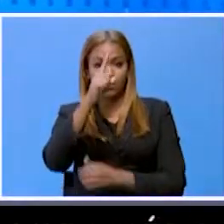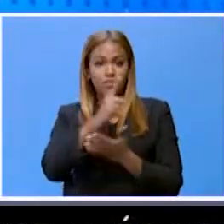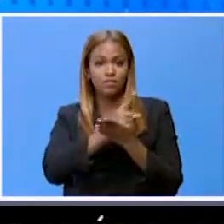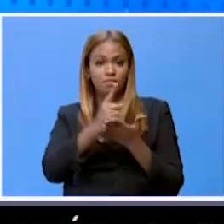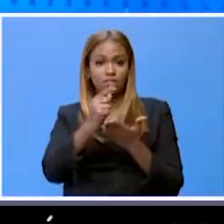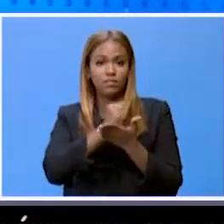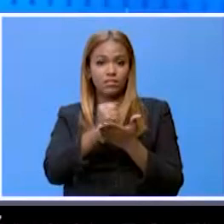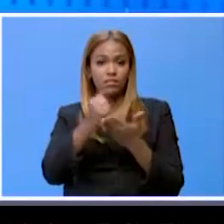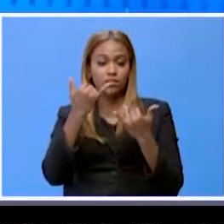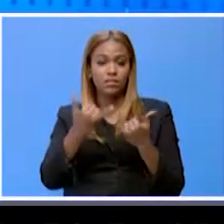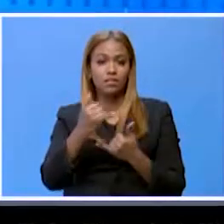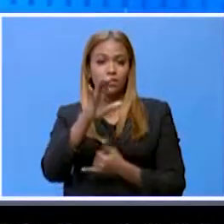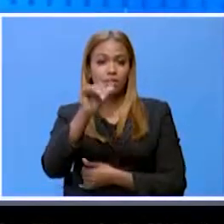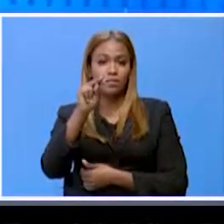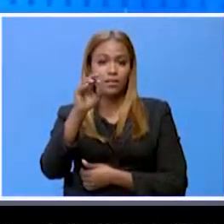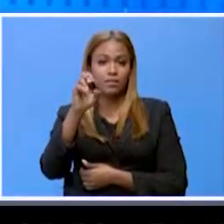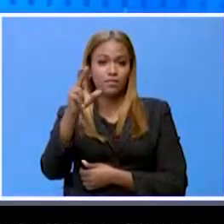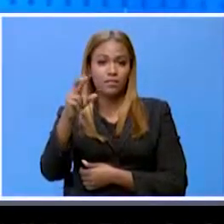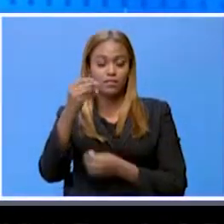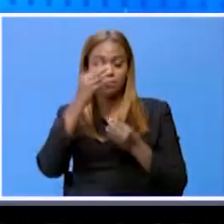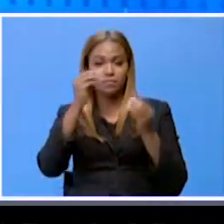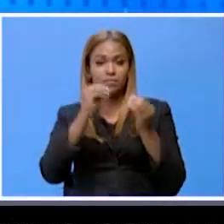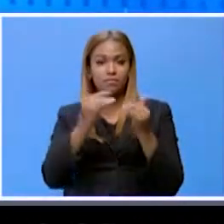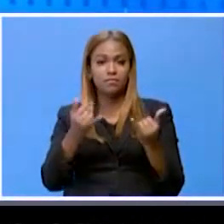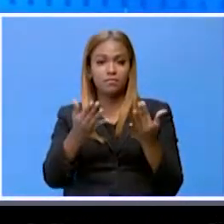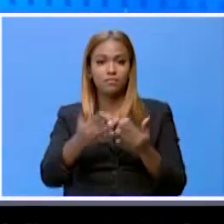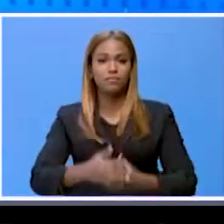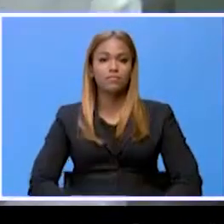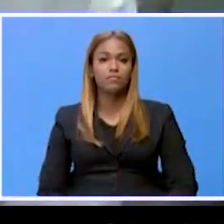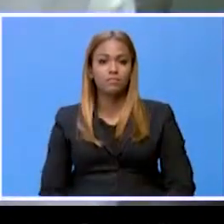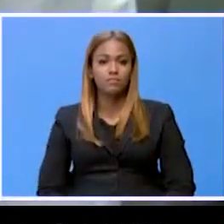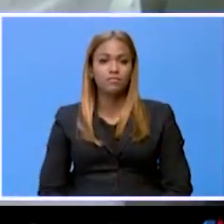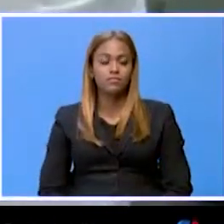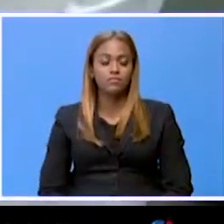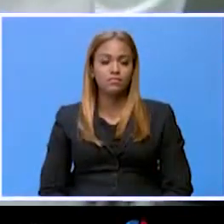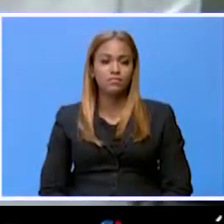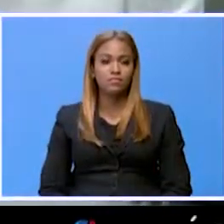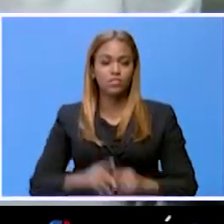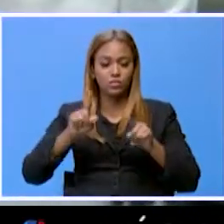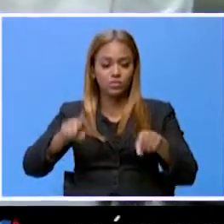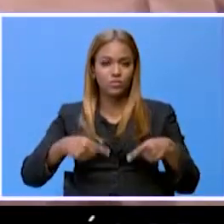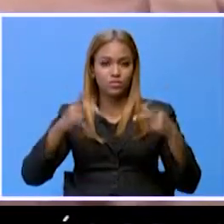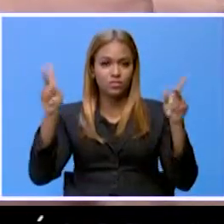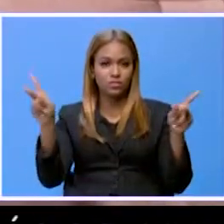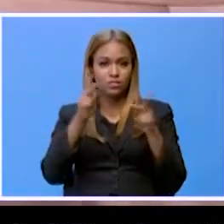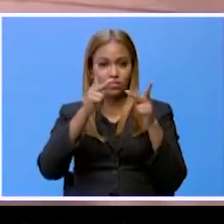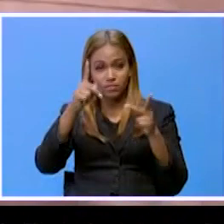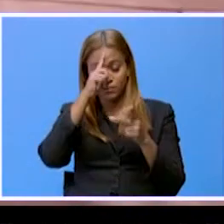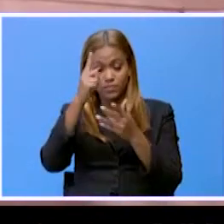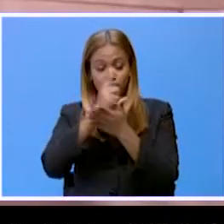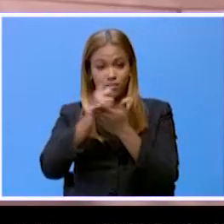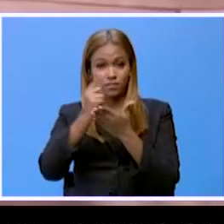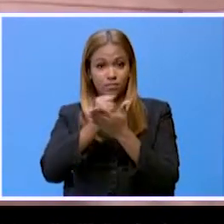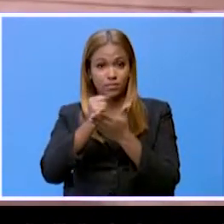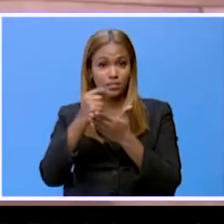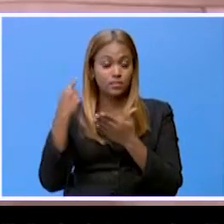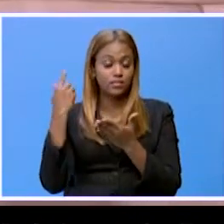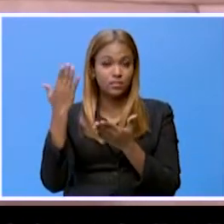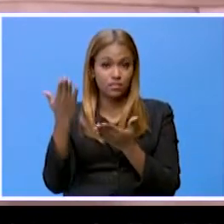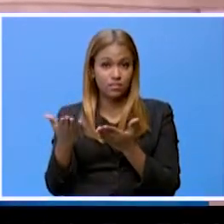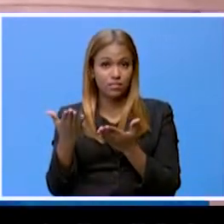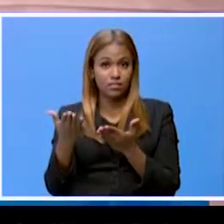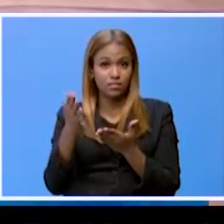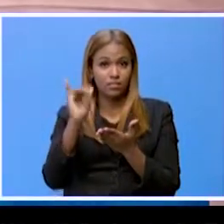Semana Santa. Nuestra compañera Carmen Aybar tiene los detalles. Durante la celebración de la Semana Mayor, la Jornada Nacional de